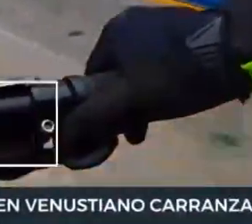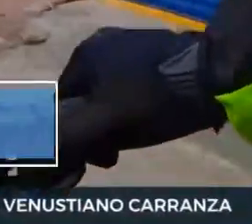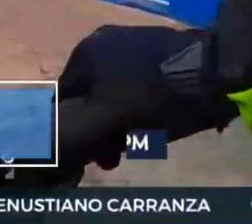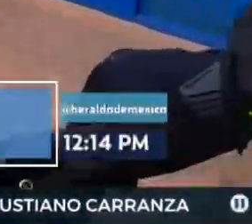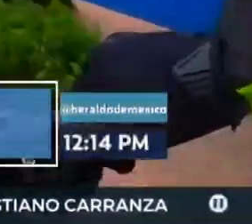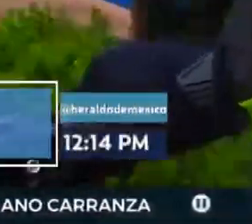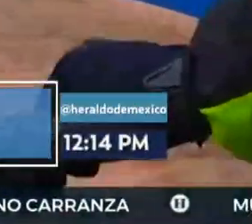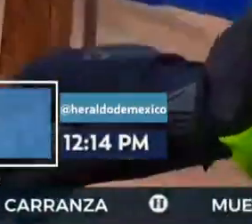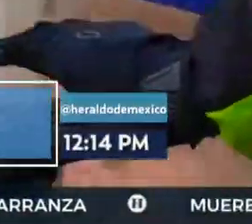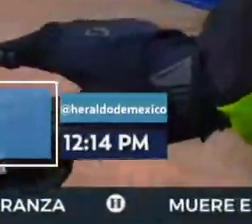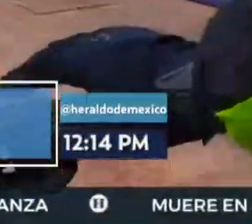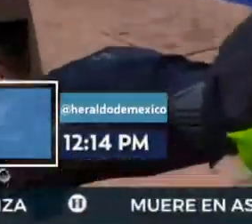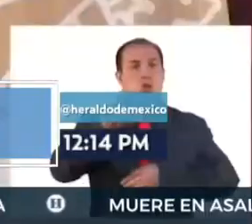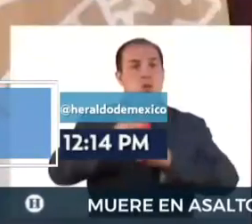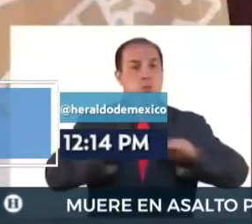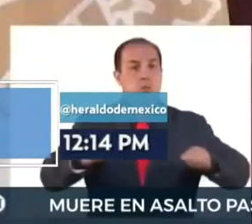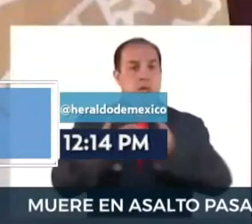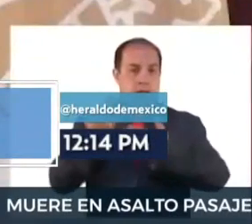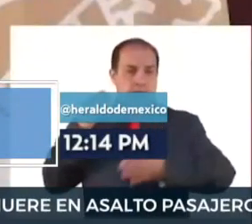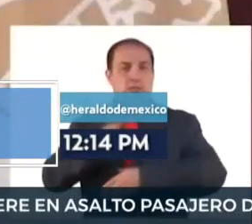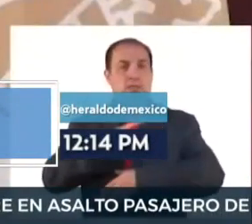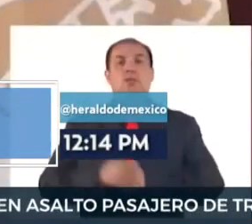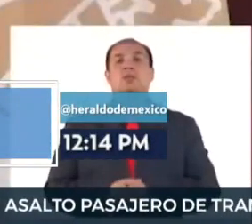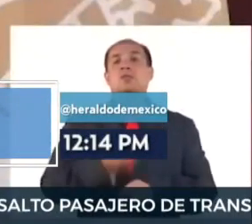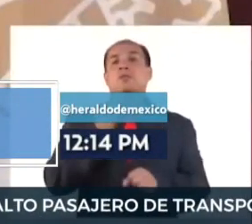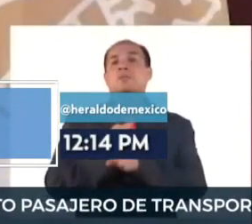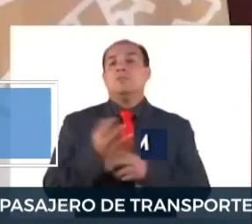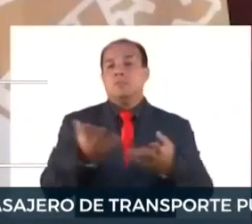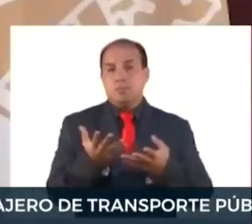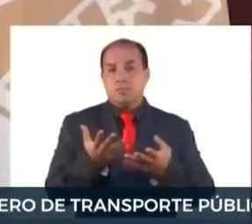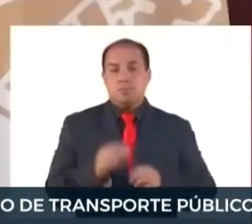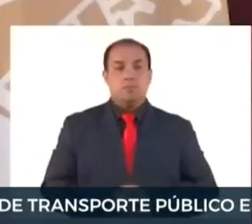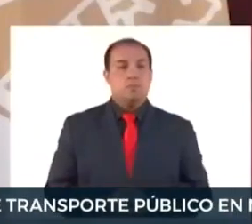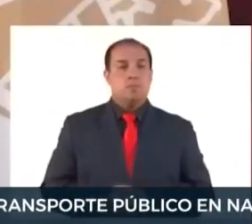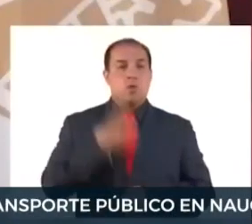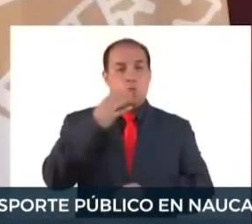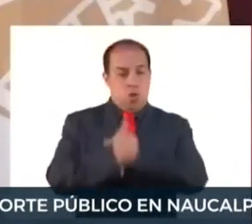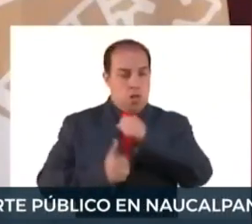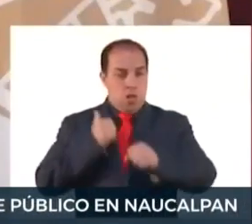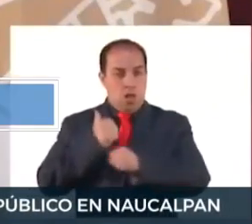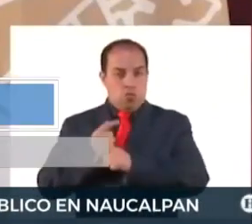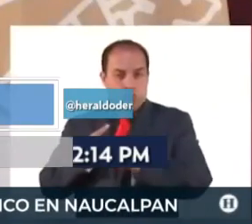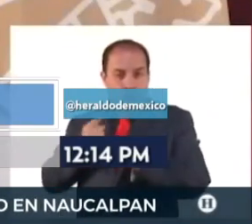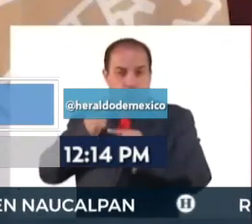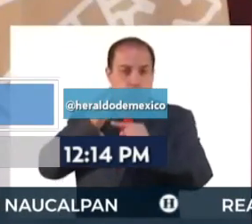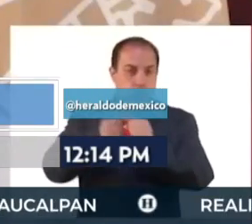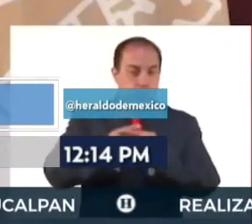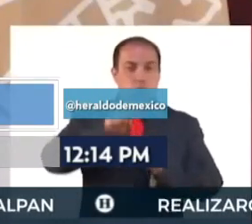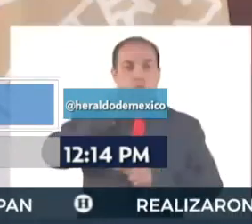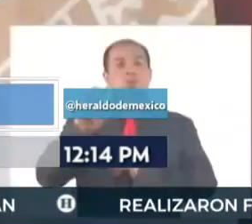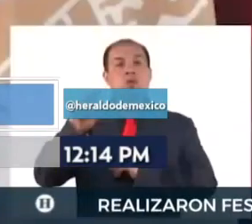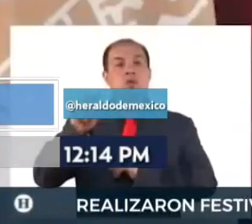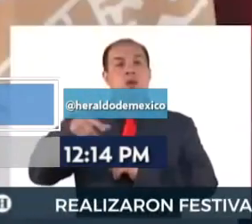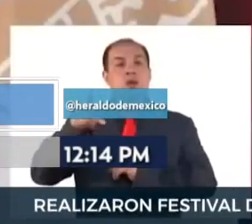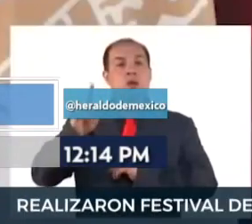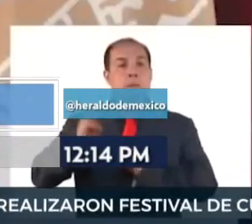estos avances de infraestructura ciclista. Y ahora pues hemos hecho en 4 años y un poquito más, 230